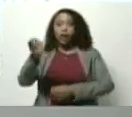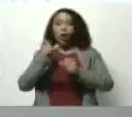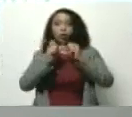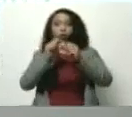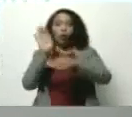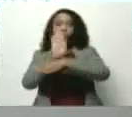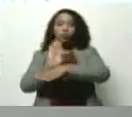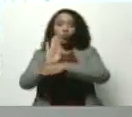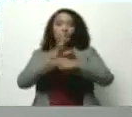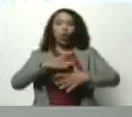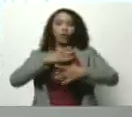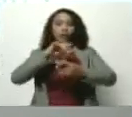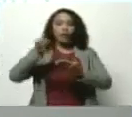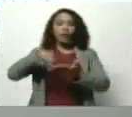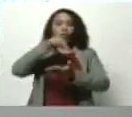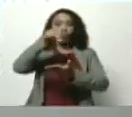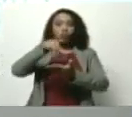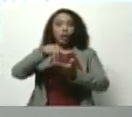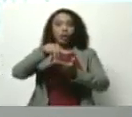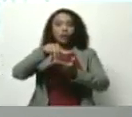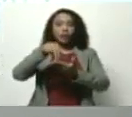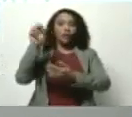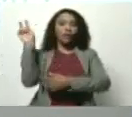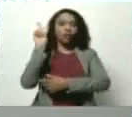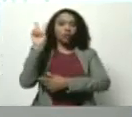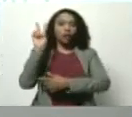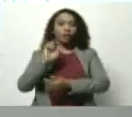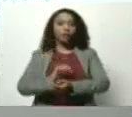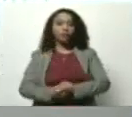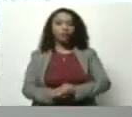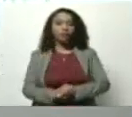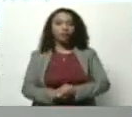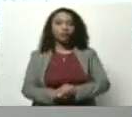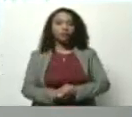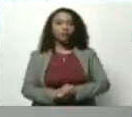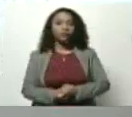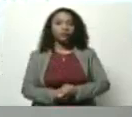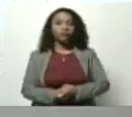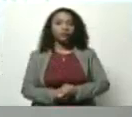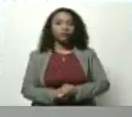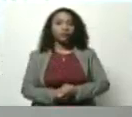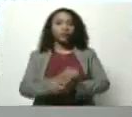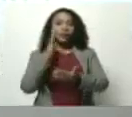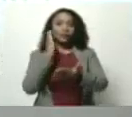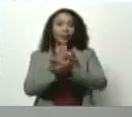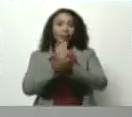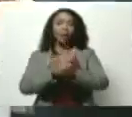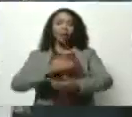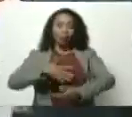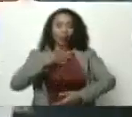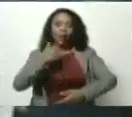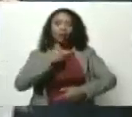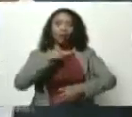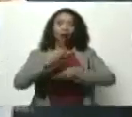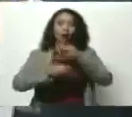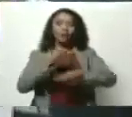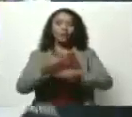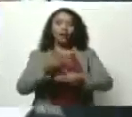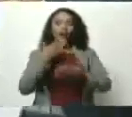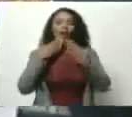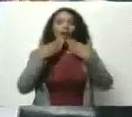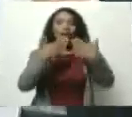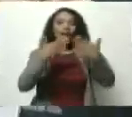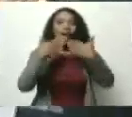los intereses nacionales de venezuela el frame lo siento pero es que puede hacerlo muchísimas gracias